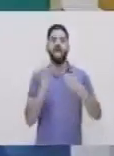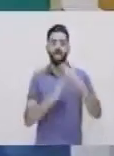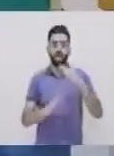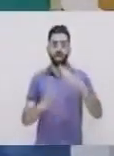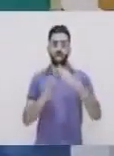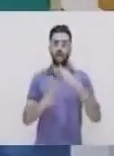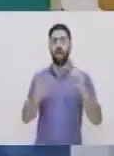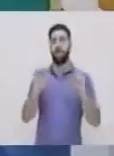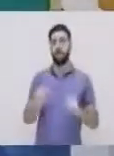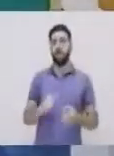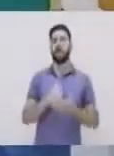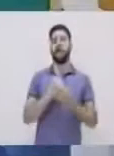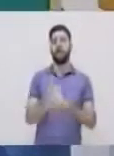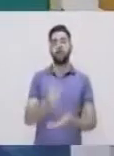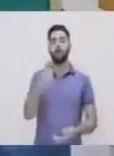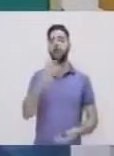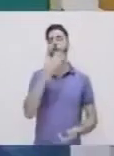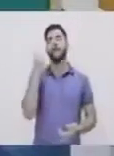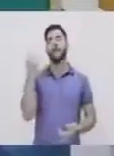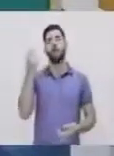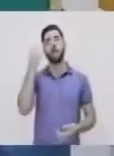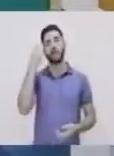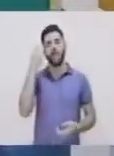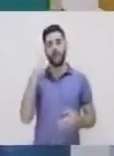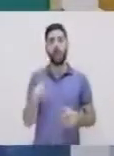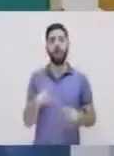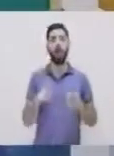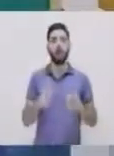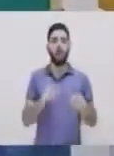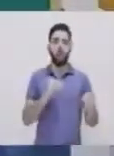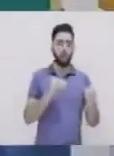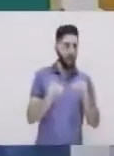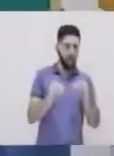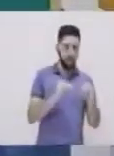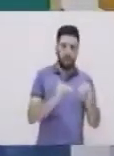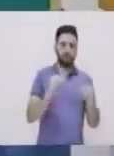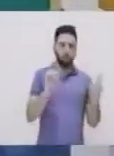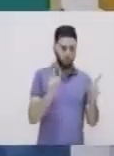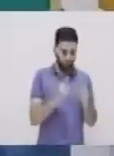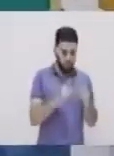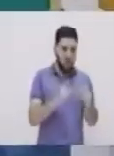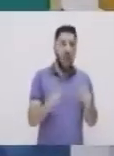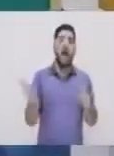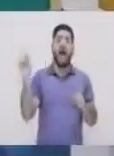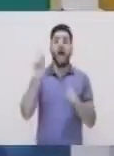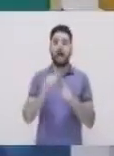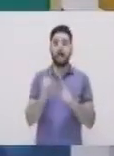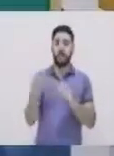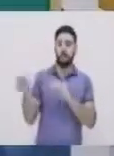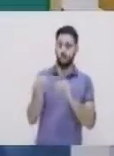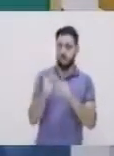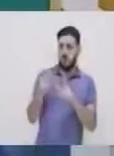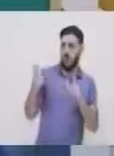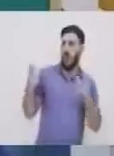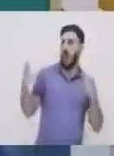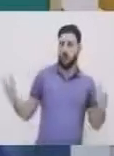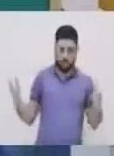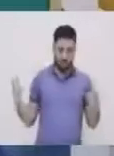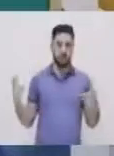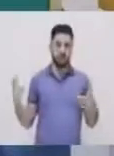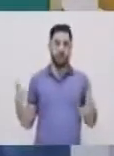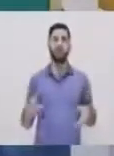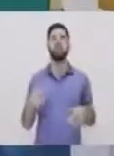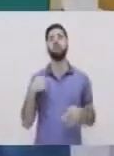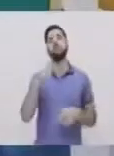física puede ayudarnos a comprender mejor nuestro entorno, desde los movimientos más pequeños hasta los más grandes. Te